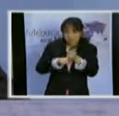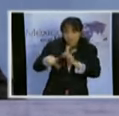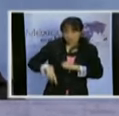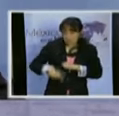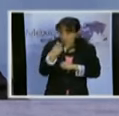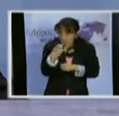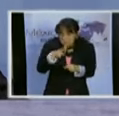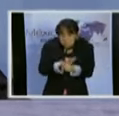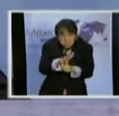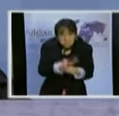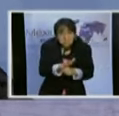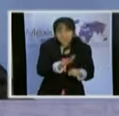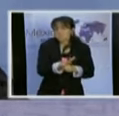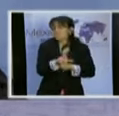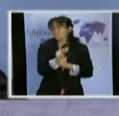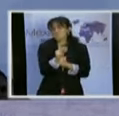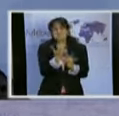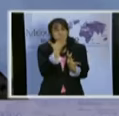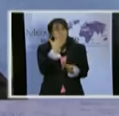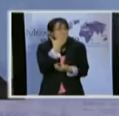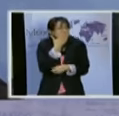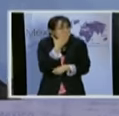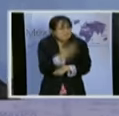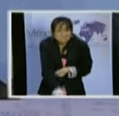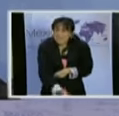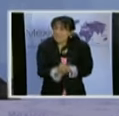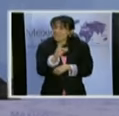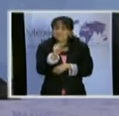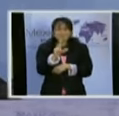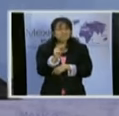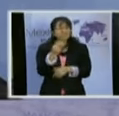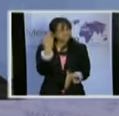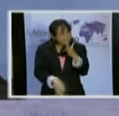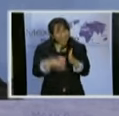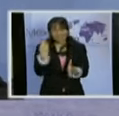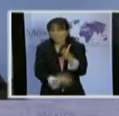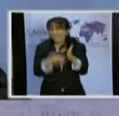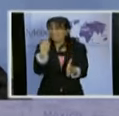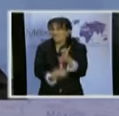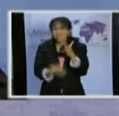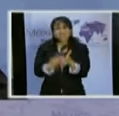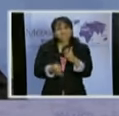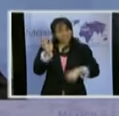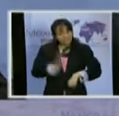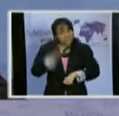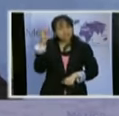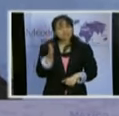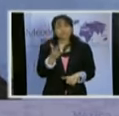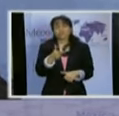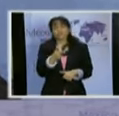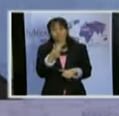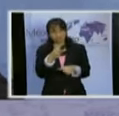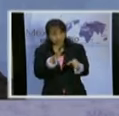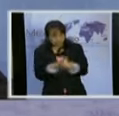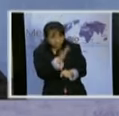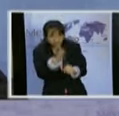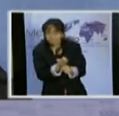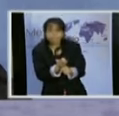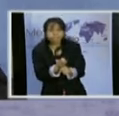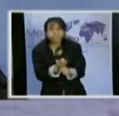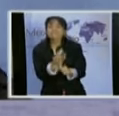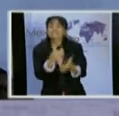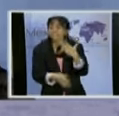no alcanza con buenas intenciones, no alcanza simplemente con un actor para resolver el tamaño de los desafíos y los problemas que tenemos que